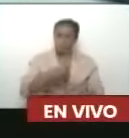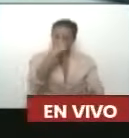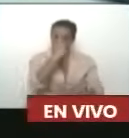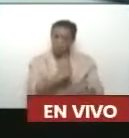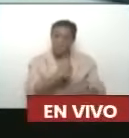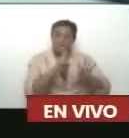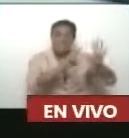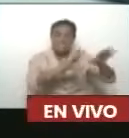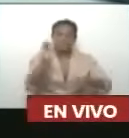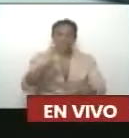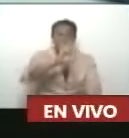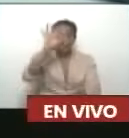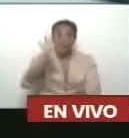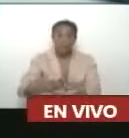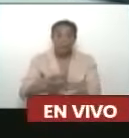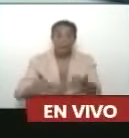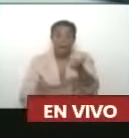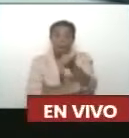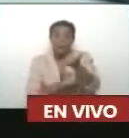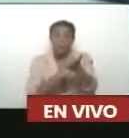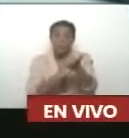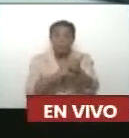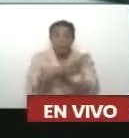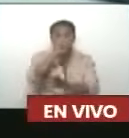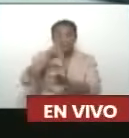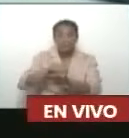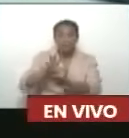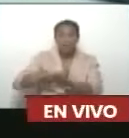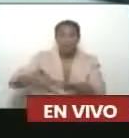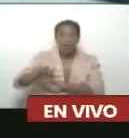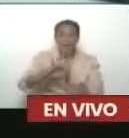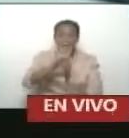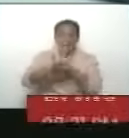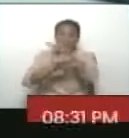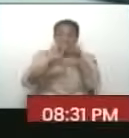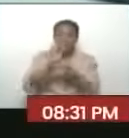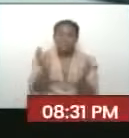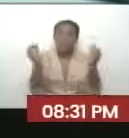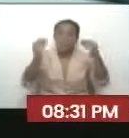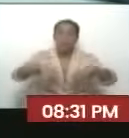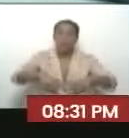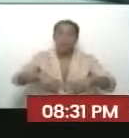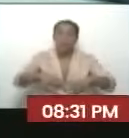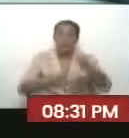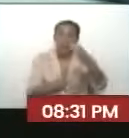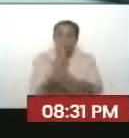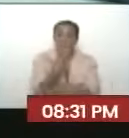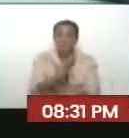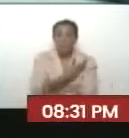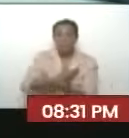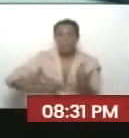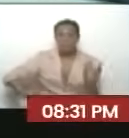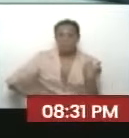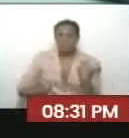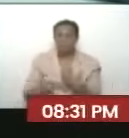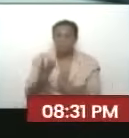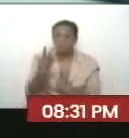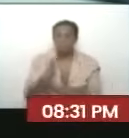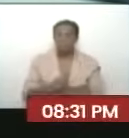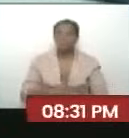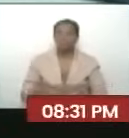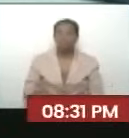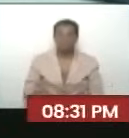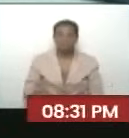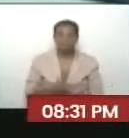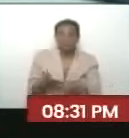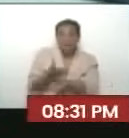el 70% de apoyo nacional a los 5 consensos. Yo quedé loco, porque